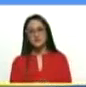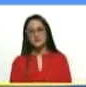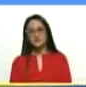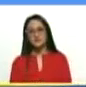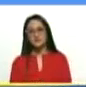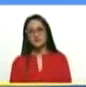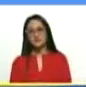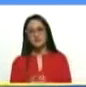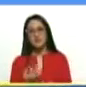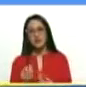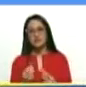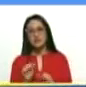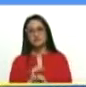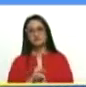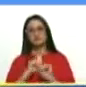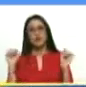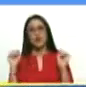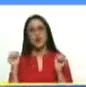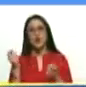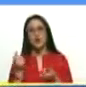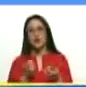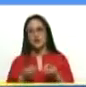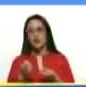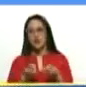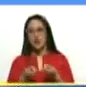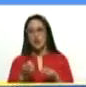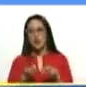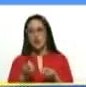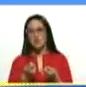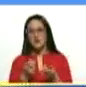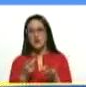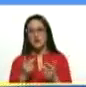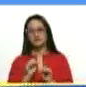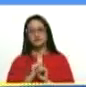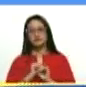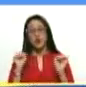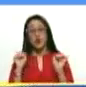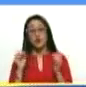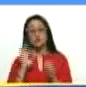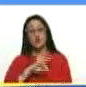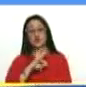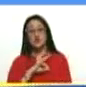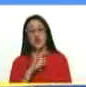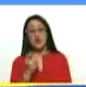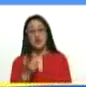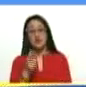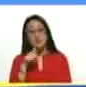para originar un colapso económico y una implosión social de la sociedad venezolana,